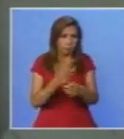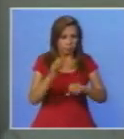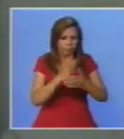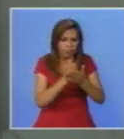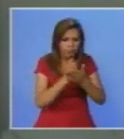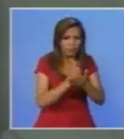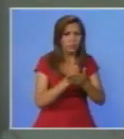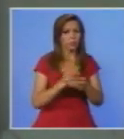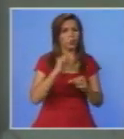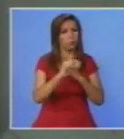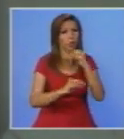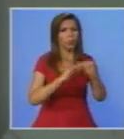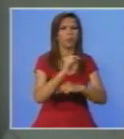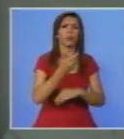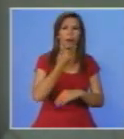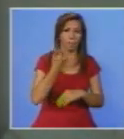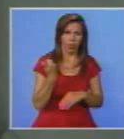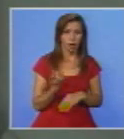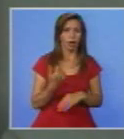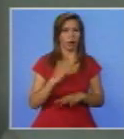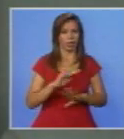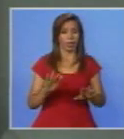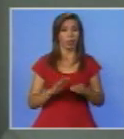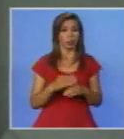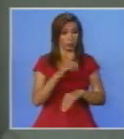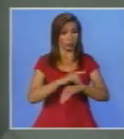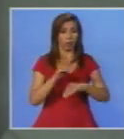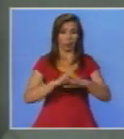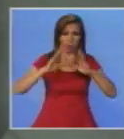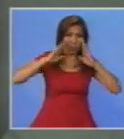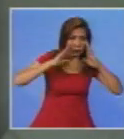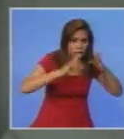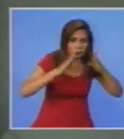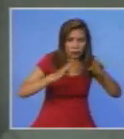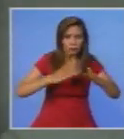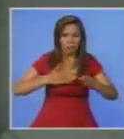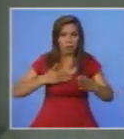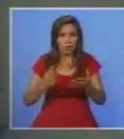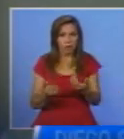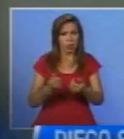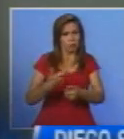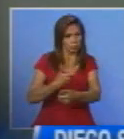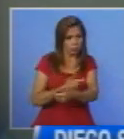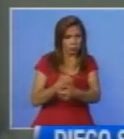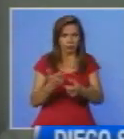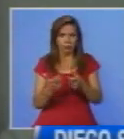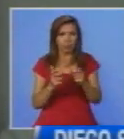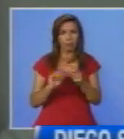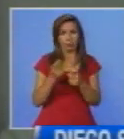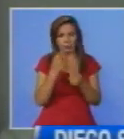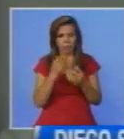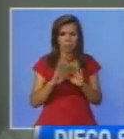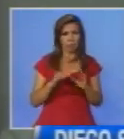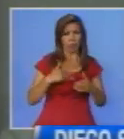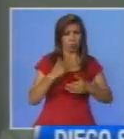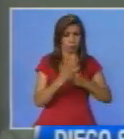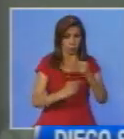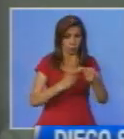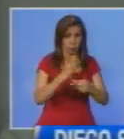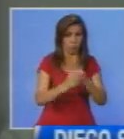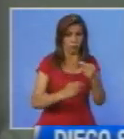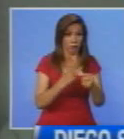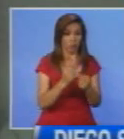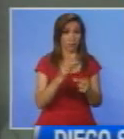favorablemente, continúa bajo observación. Estamos pendientes a ver cómo se comporta neurológicamente y si es que durante el lapso